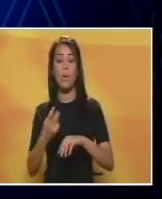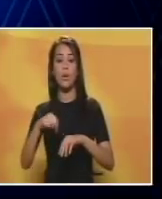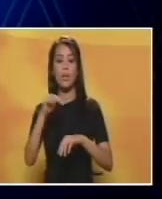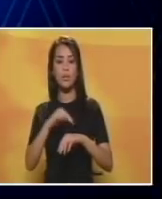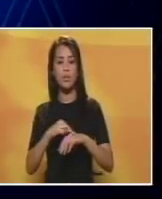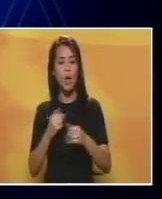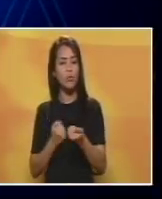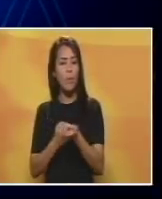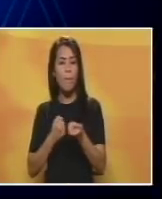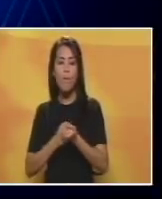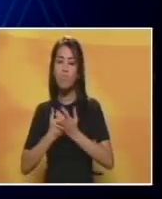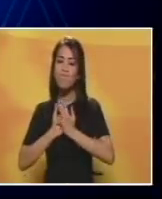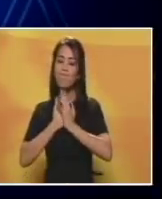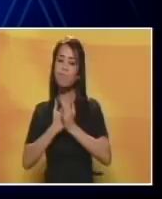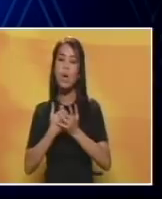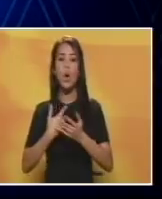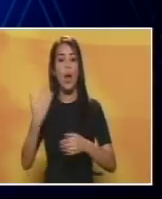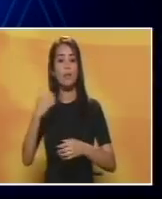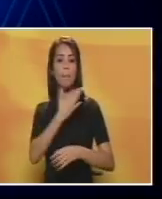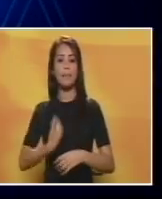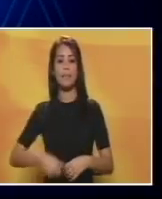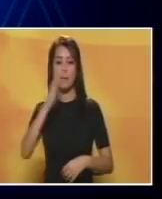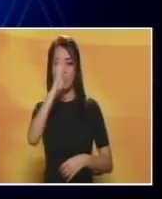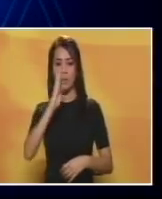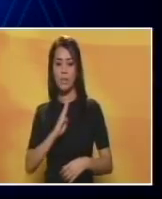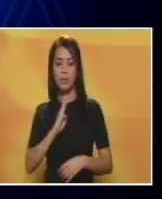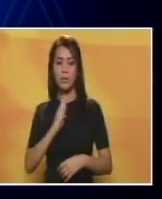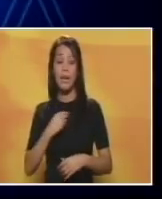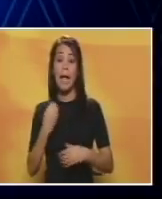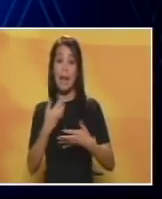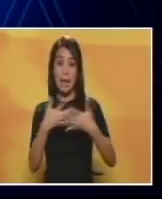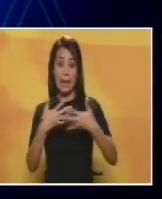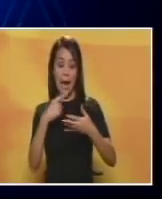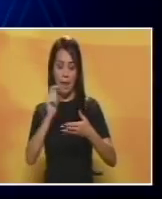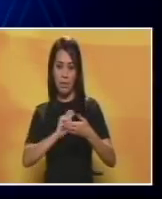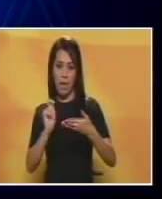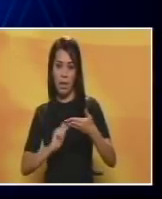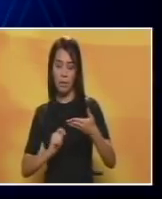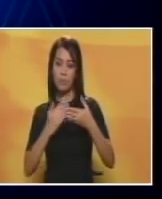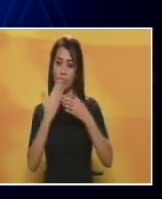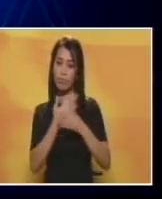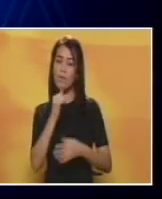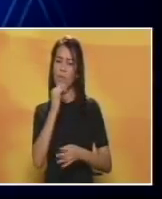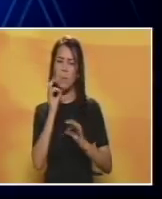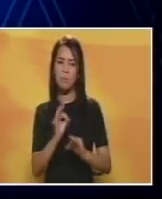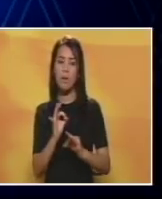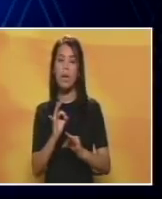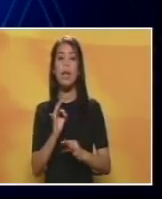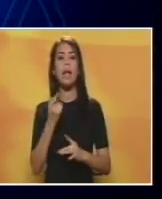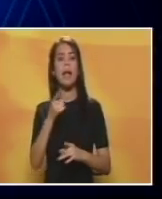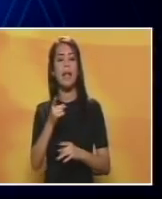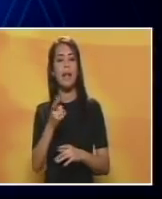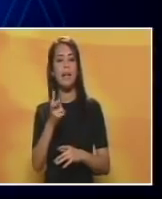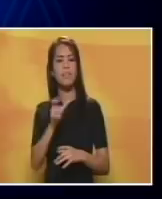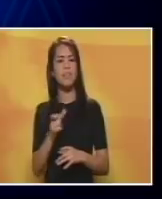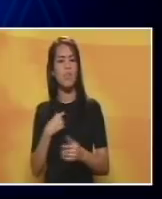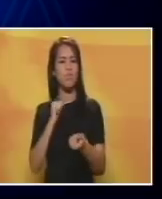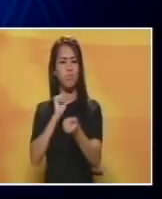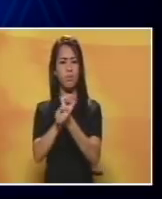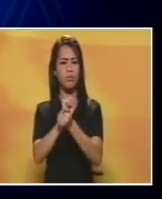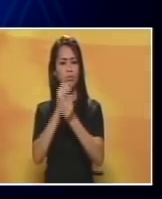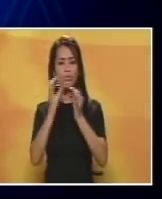su solidaridad con el expresidente brasileño. En la misiva aseguran que el exmandatario es víctima de una inquisición